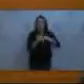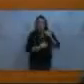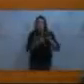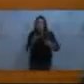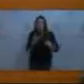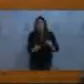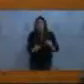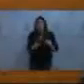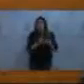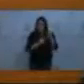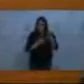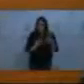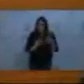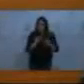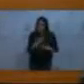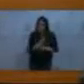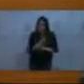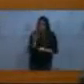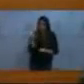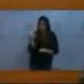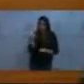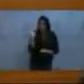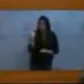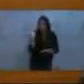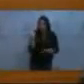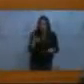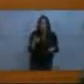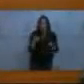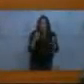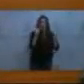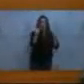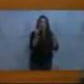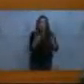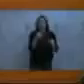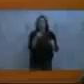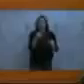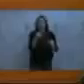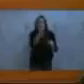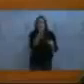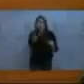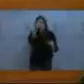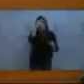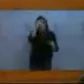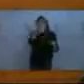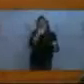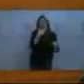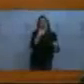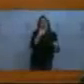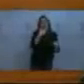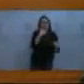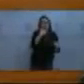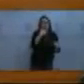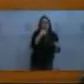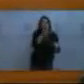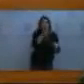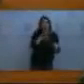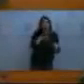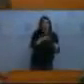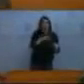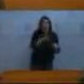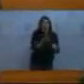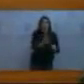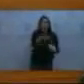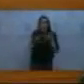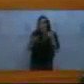presentaba, recién terminada su residencia en ese centro, conocía a los enfermos del área mejor que el resto de los candidatos. ¿Sabe